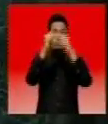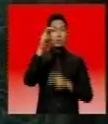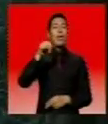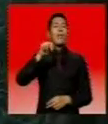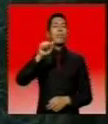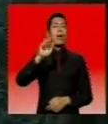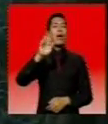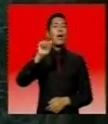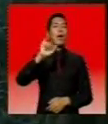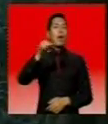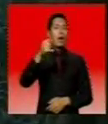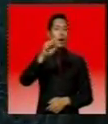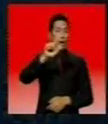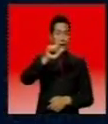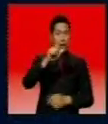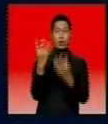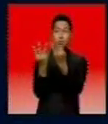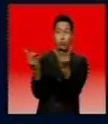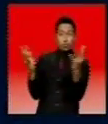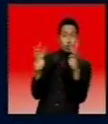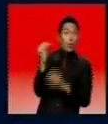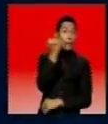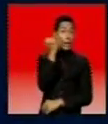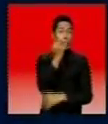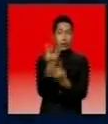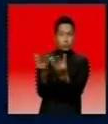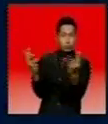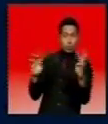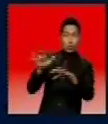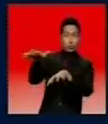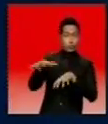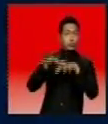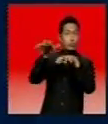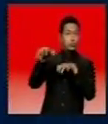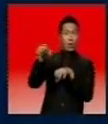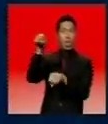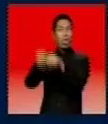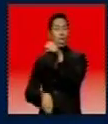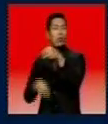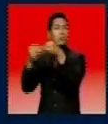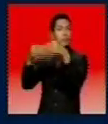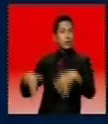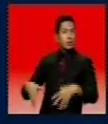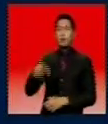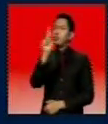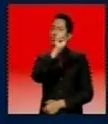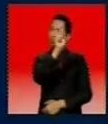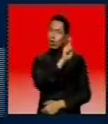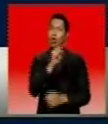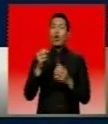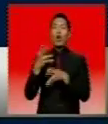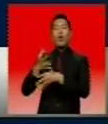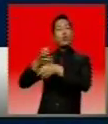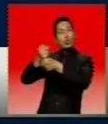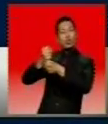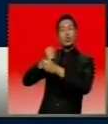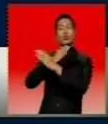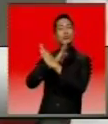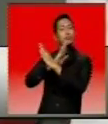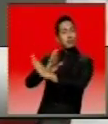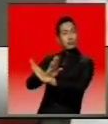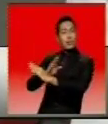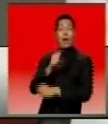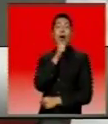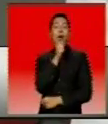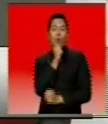hectáreas padezcan en cada invierno, protegiendo las poblaciones aledañas con múltiples recursos para que no terminen anegadas. En el